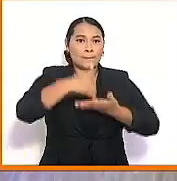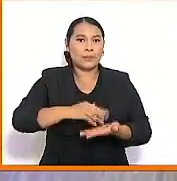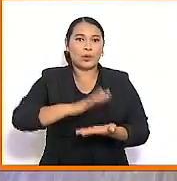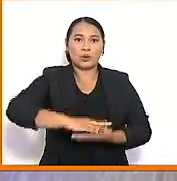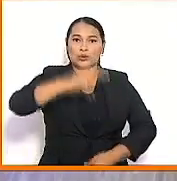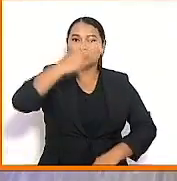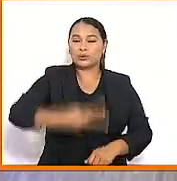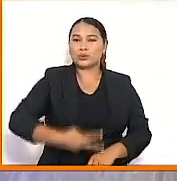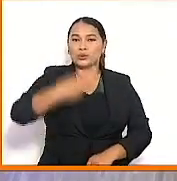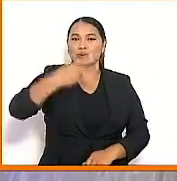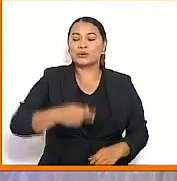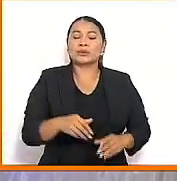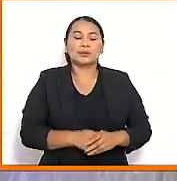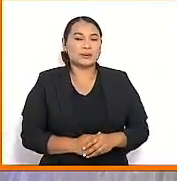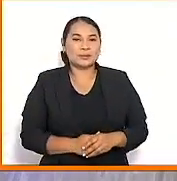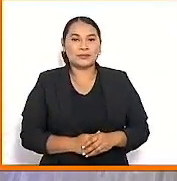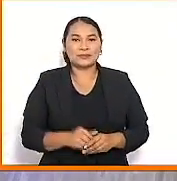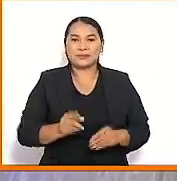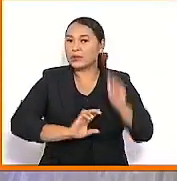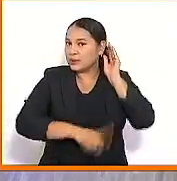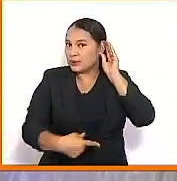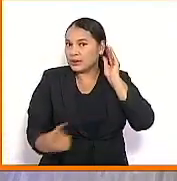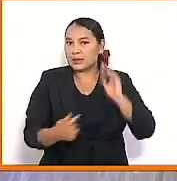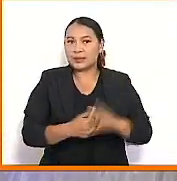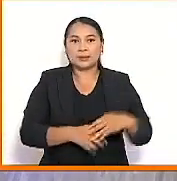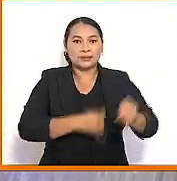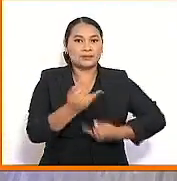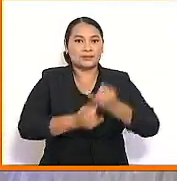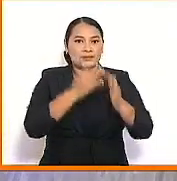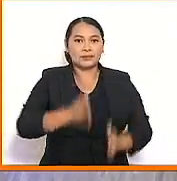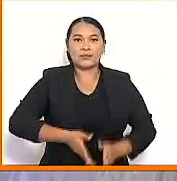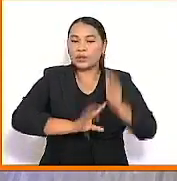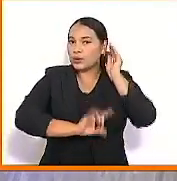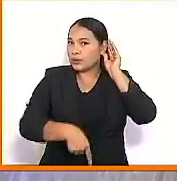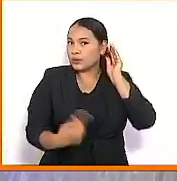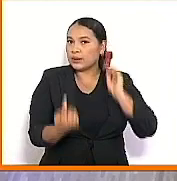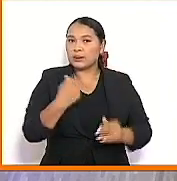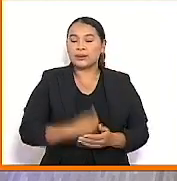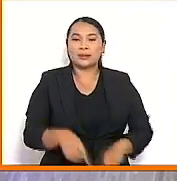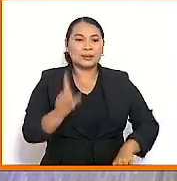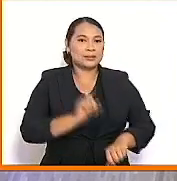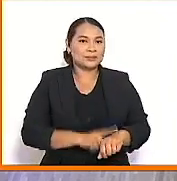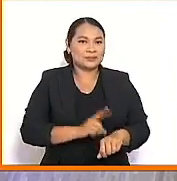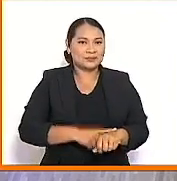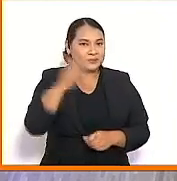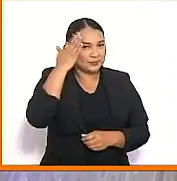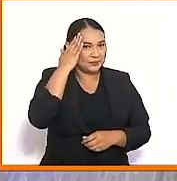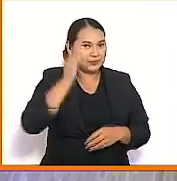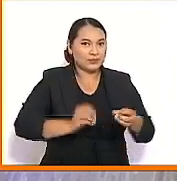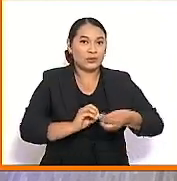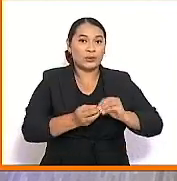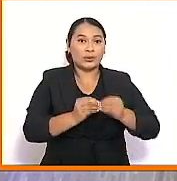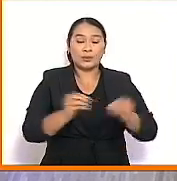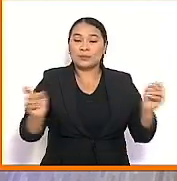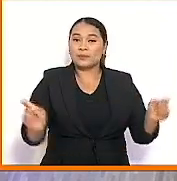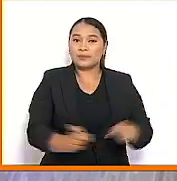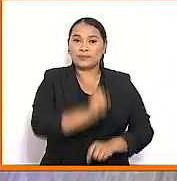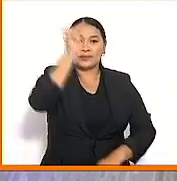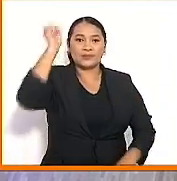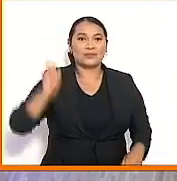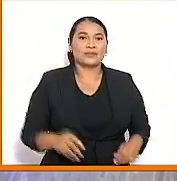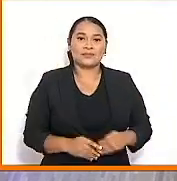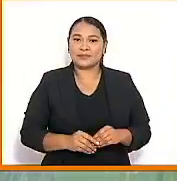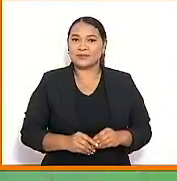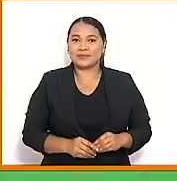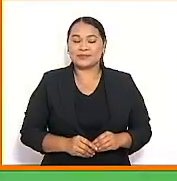tu premio se multiplica por 2 en Diaria. Pero si eres jugador para más 1, vamos a conocer cuál es esa esperada